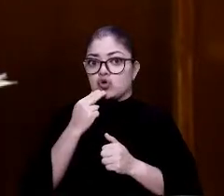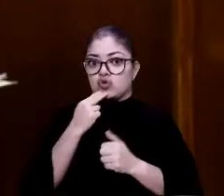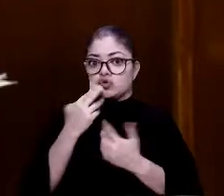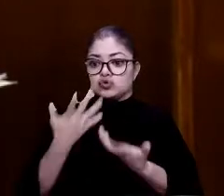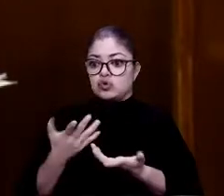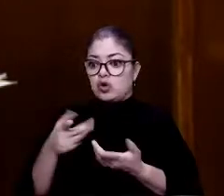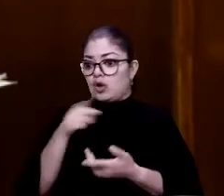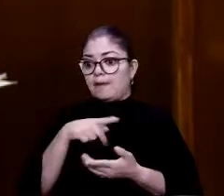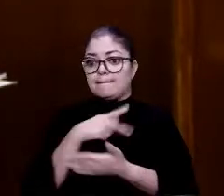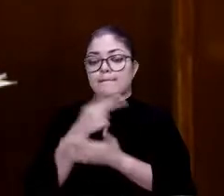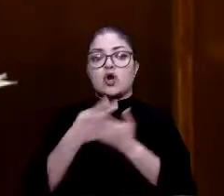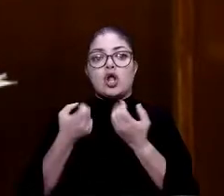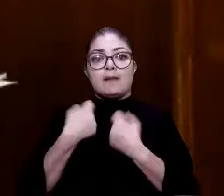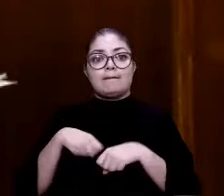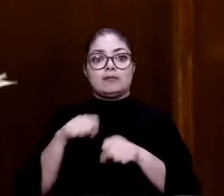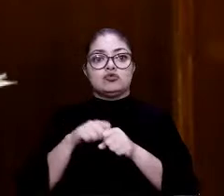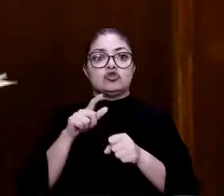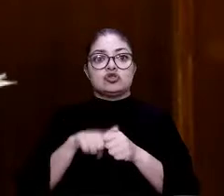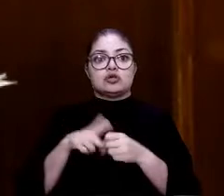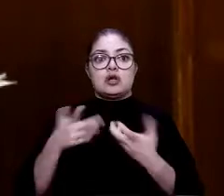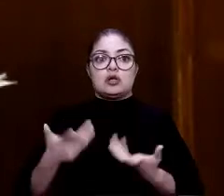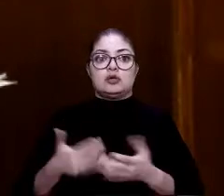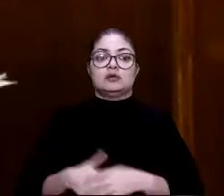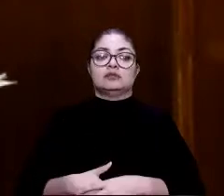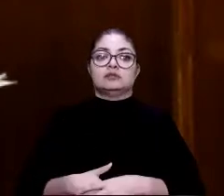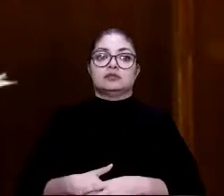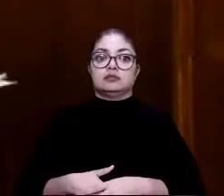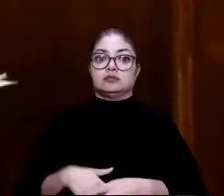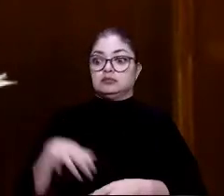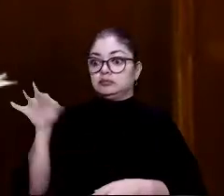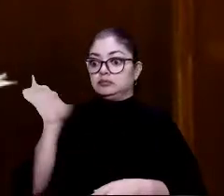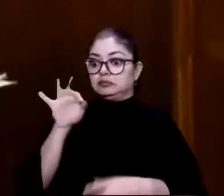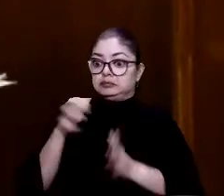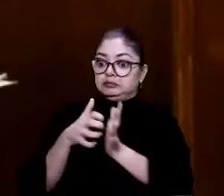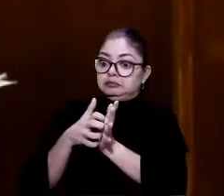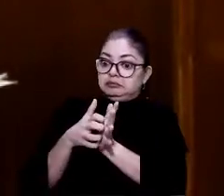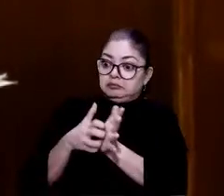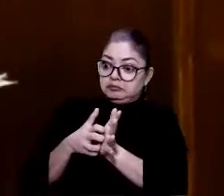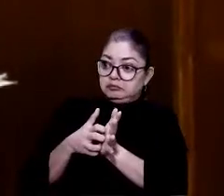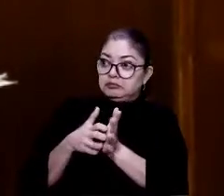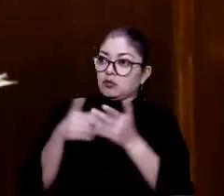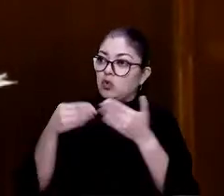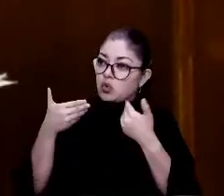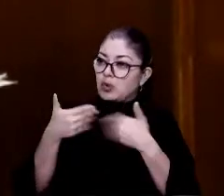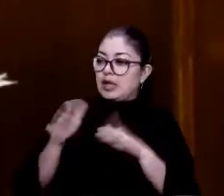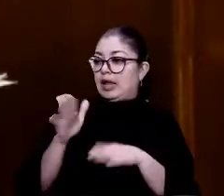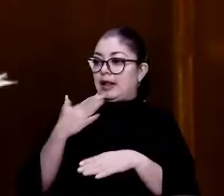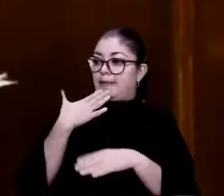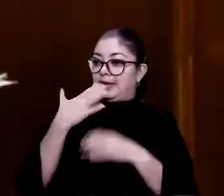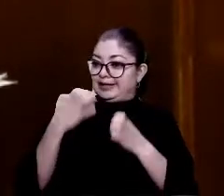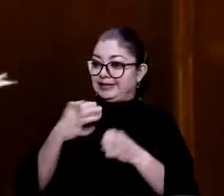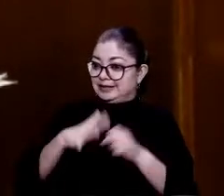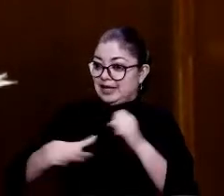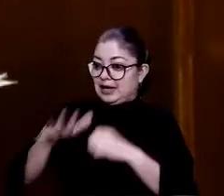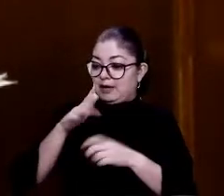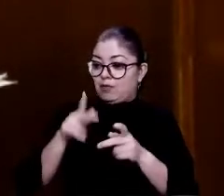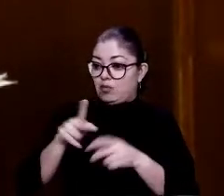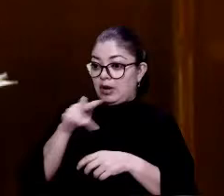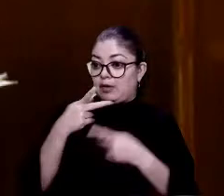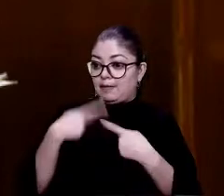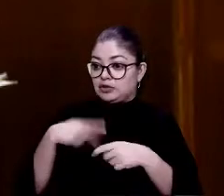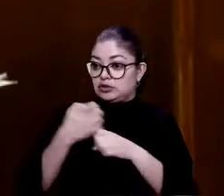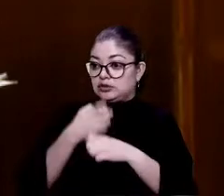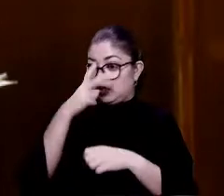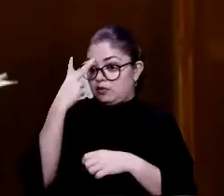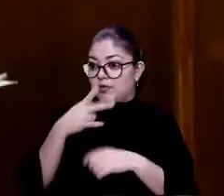de los programas sociales. Si la austeridad y la prioridad fuera el bienestar del pueblo mexiquense, la historia